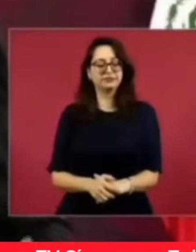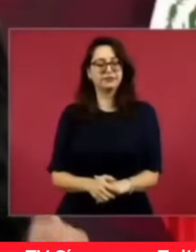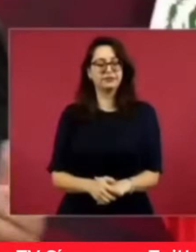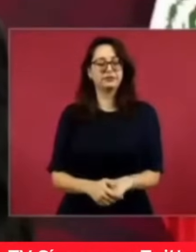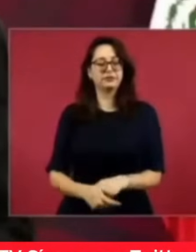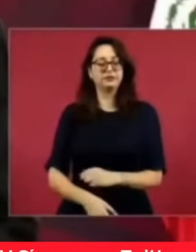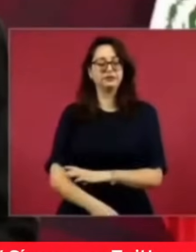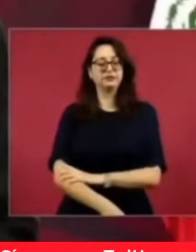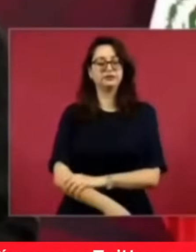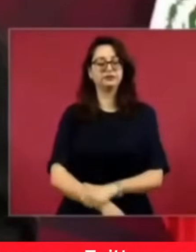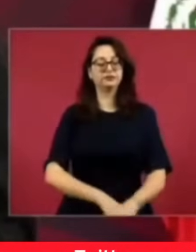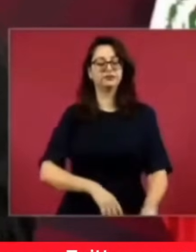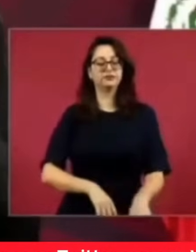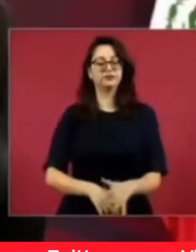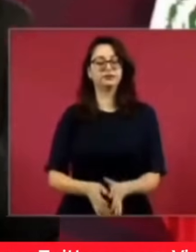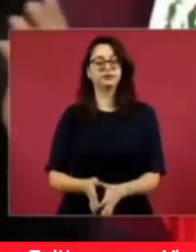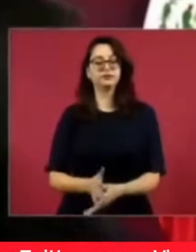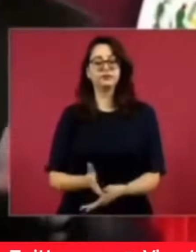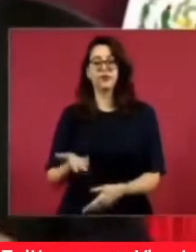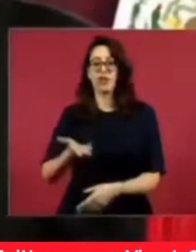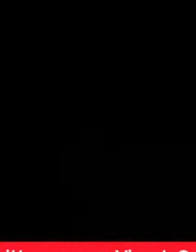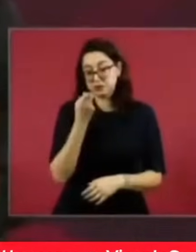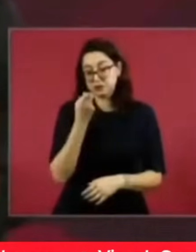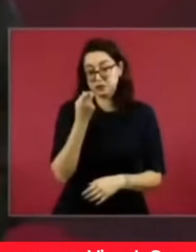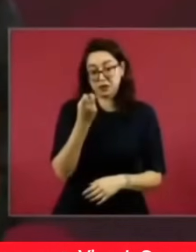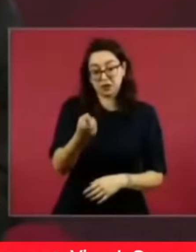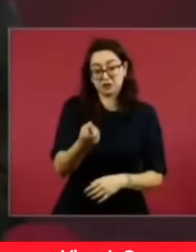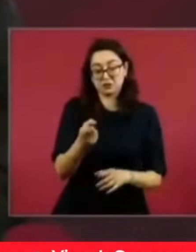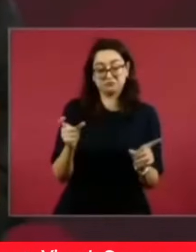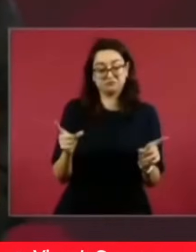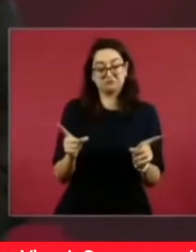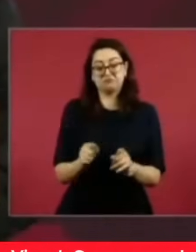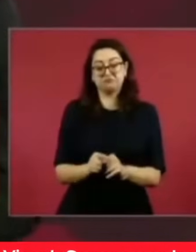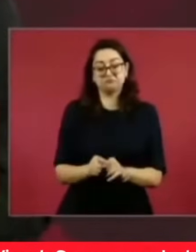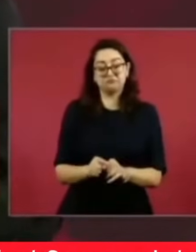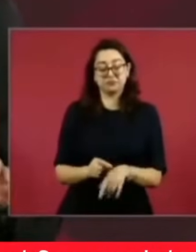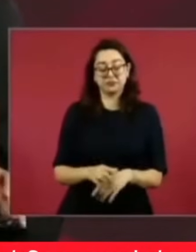porque eran inexistentes.